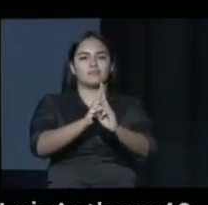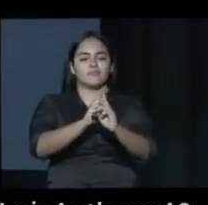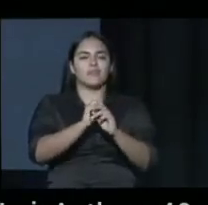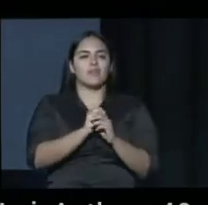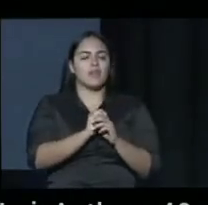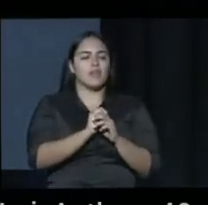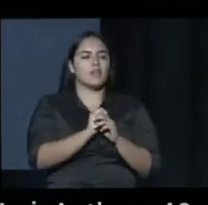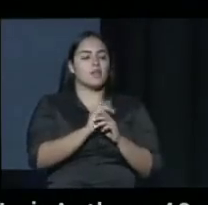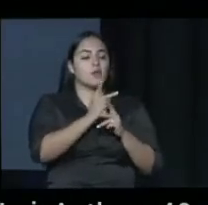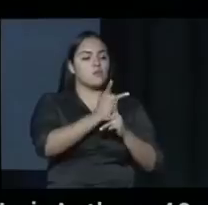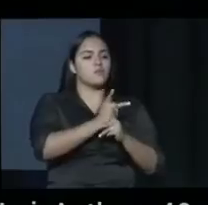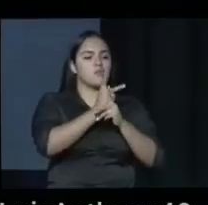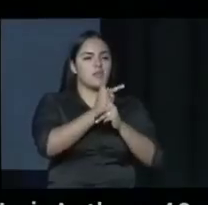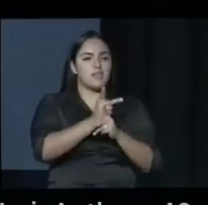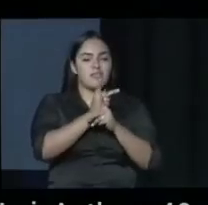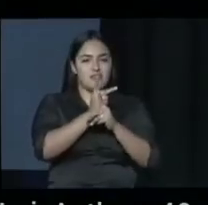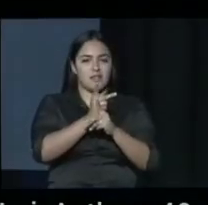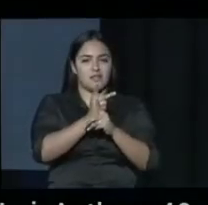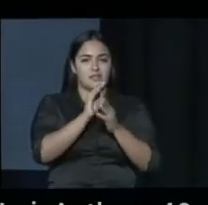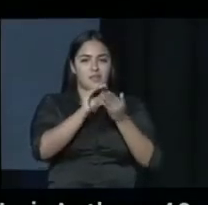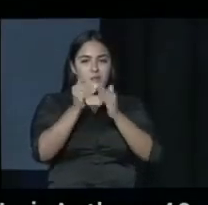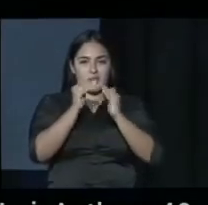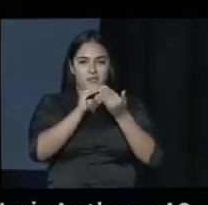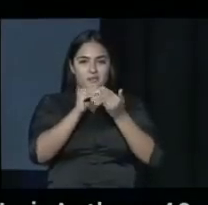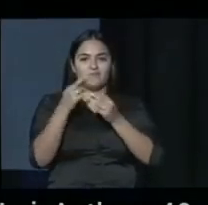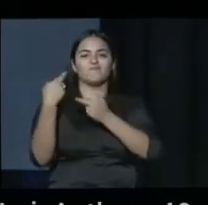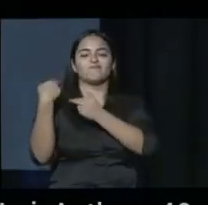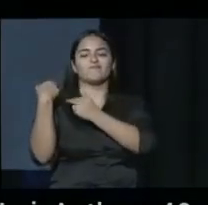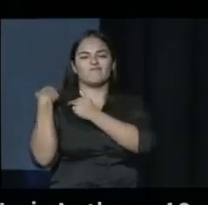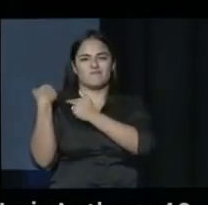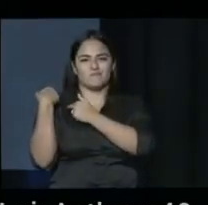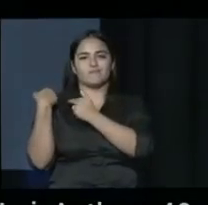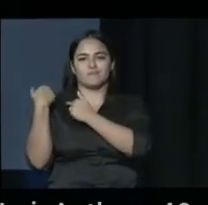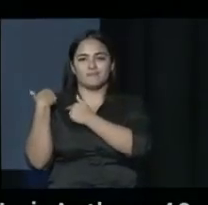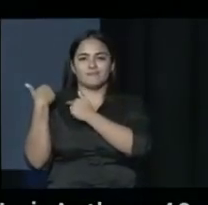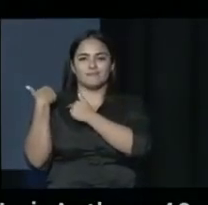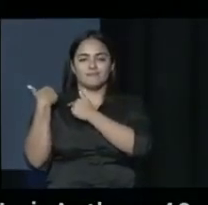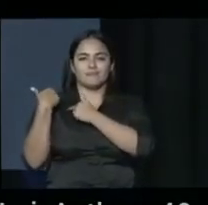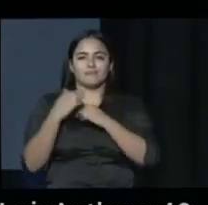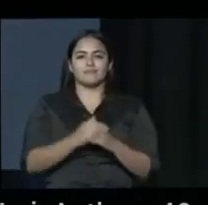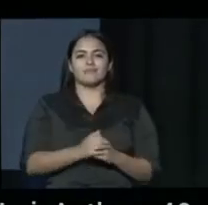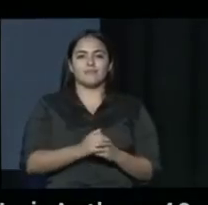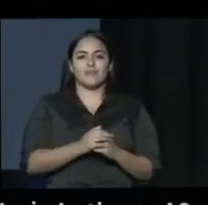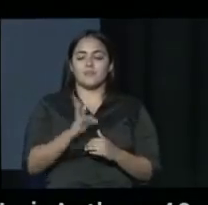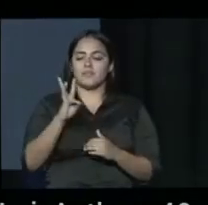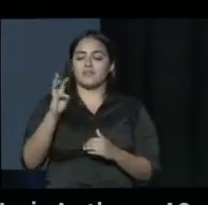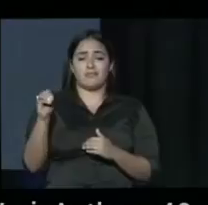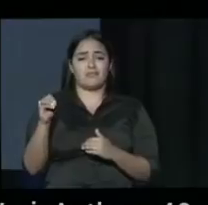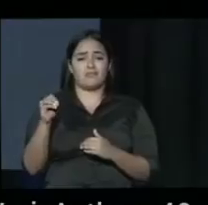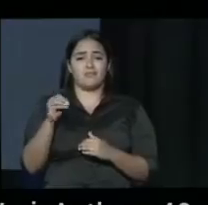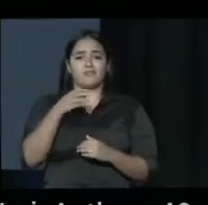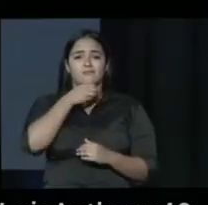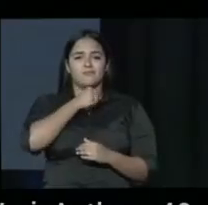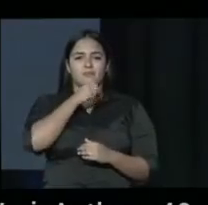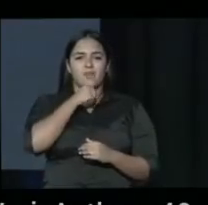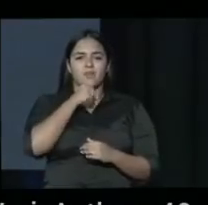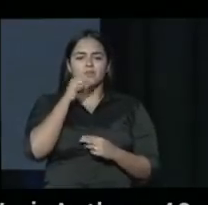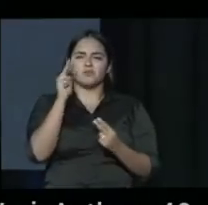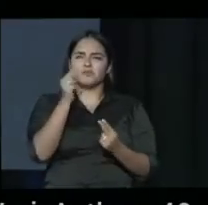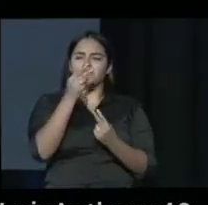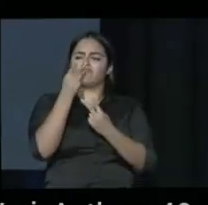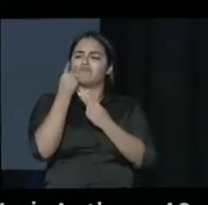el bienestar de nuestro pueblo es una responsabilidad. A mis 60 años, al repasar mi